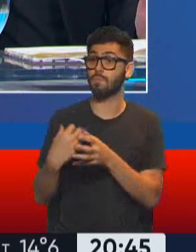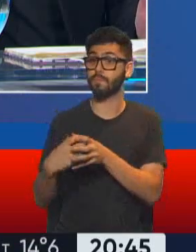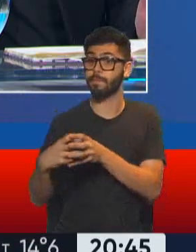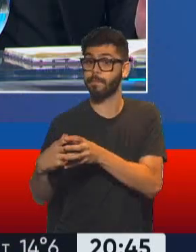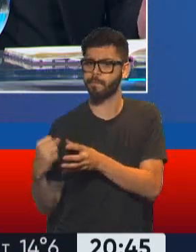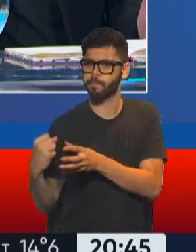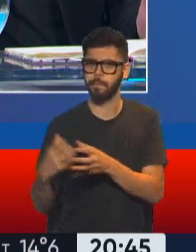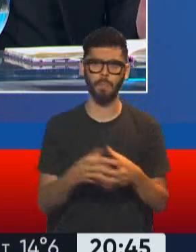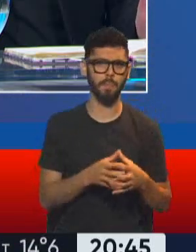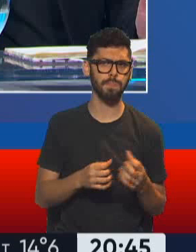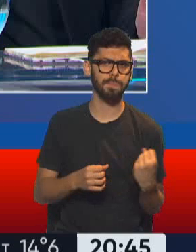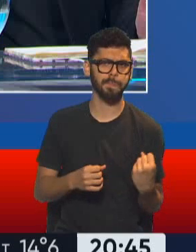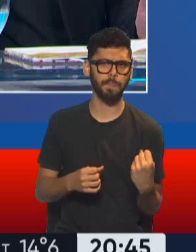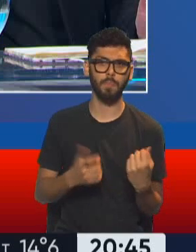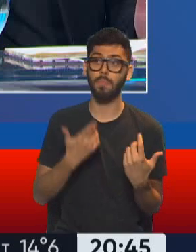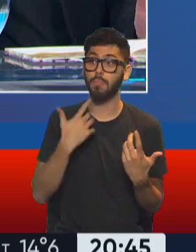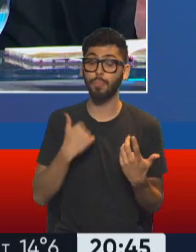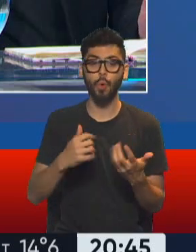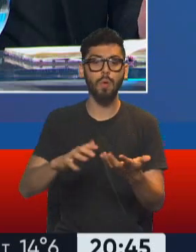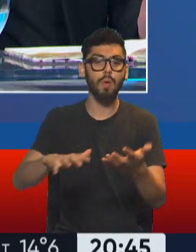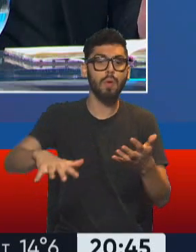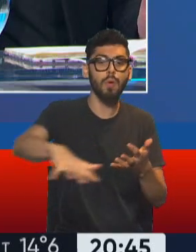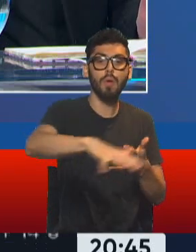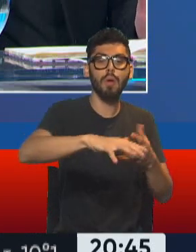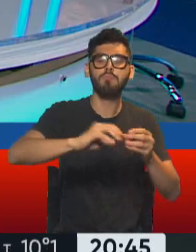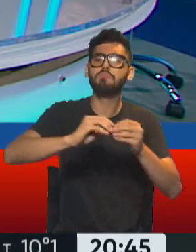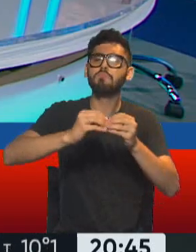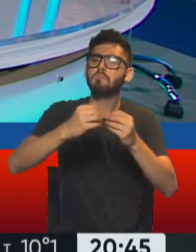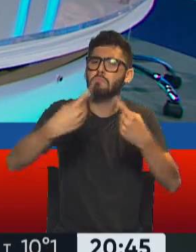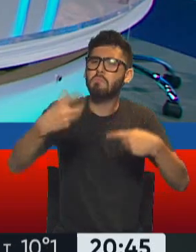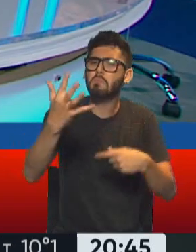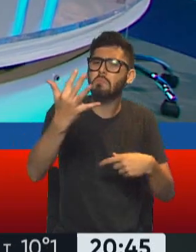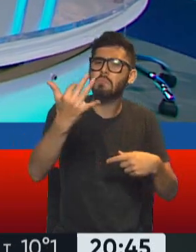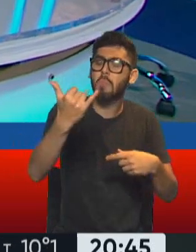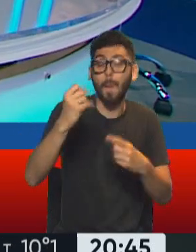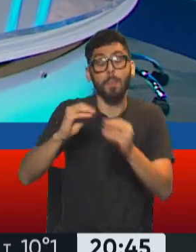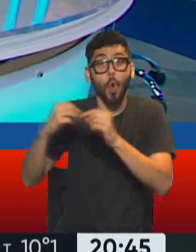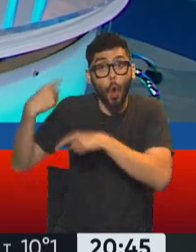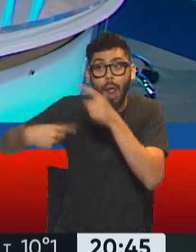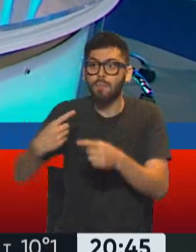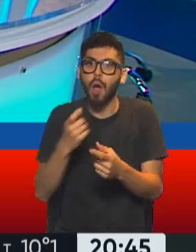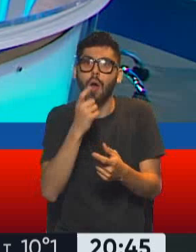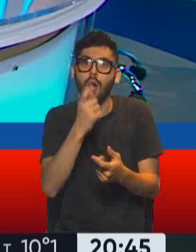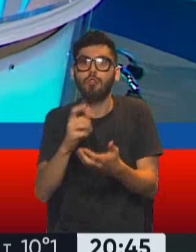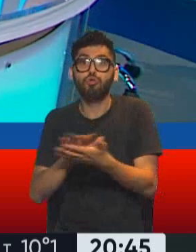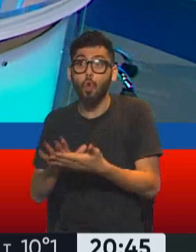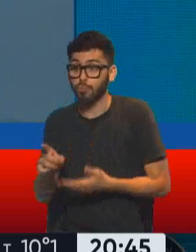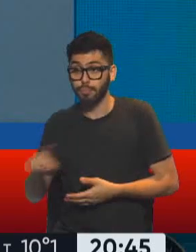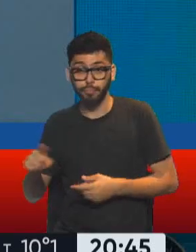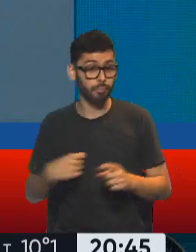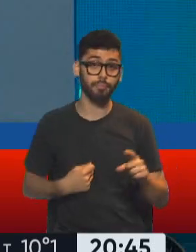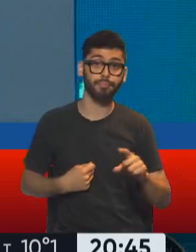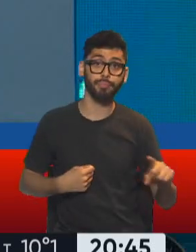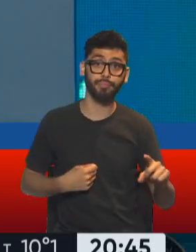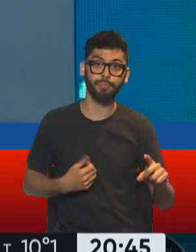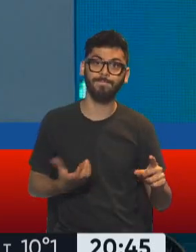terminan de dar respuesta a los problemas cotidianos de los argentinos en los problemas estructurales yo creo que en definitiva lo que está